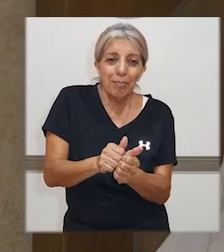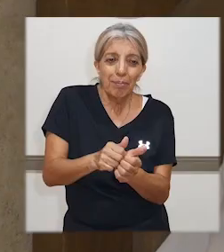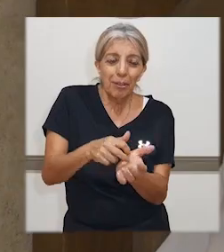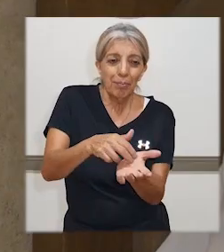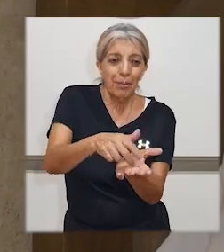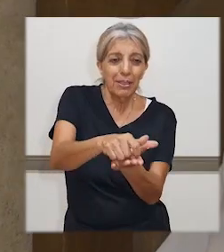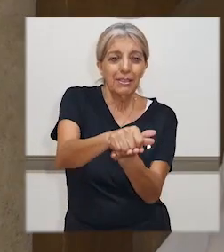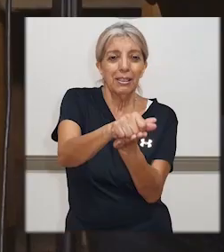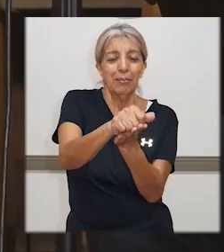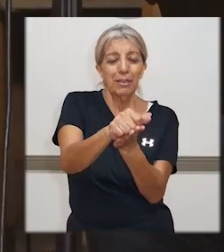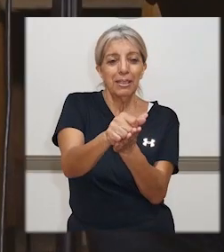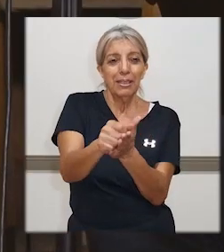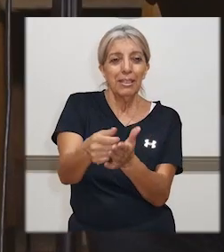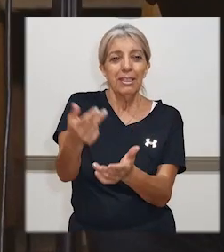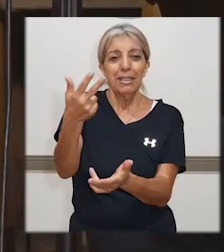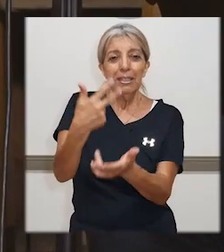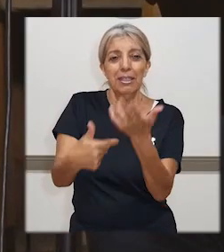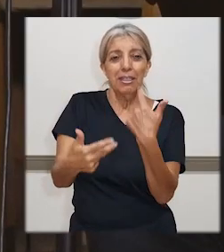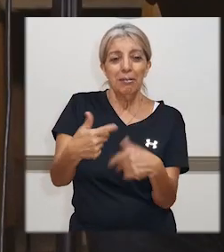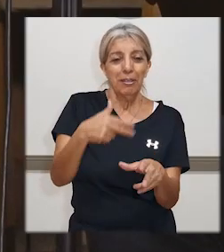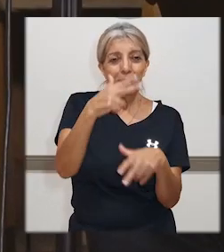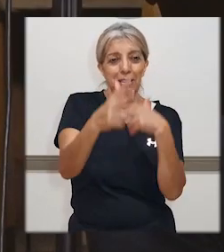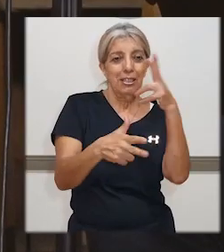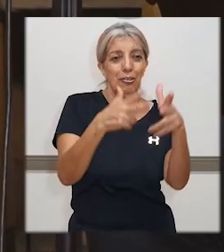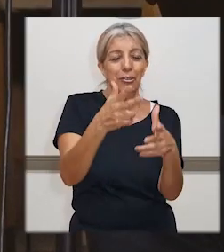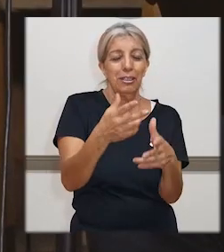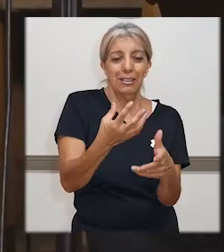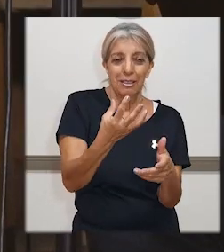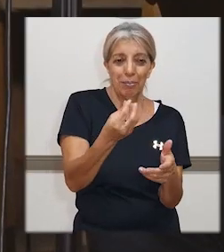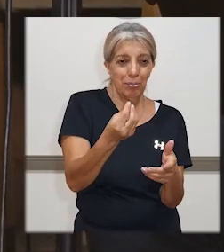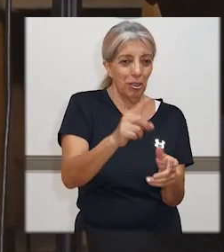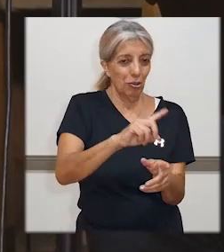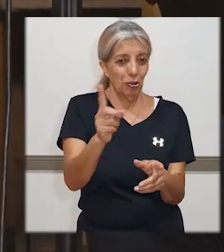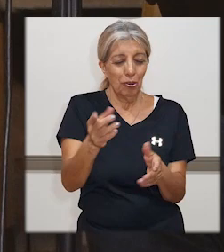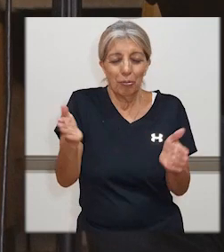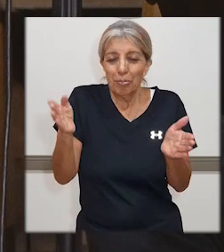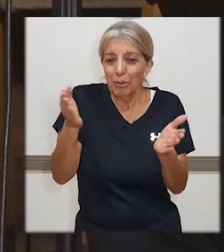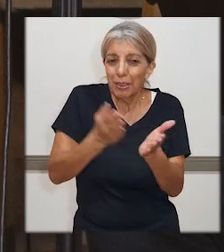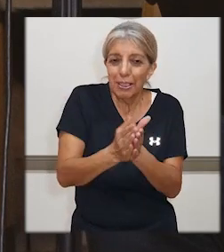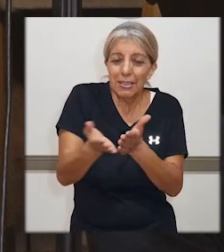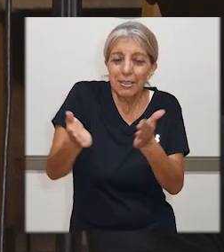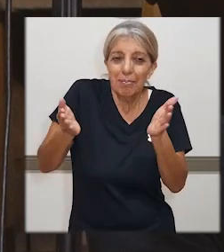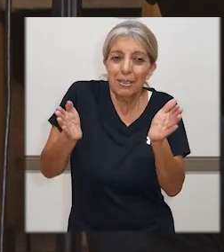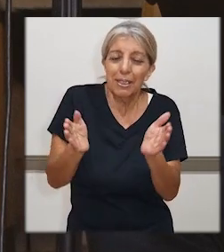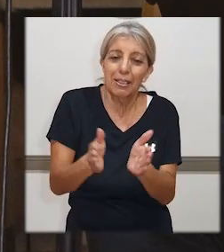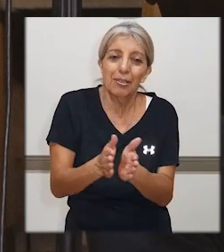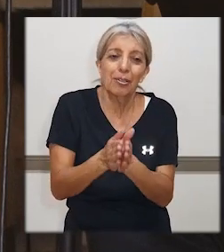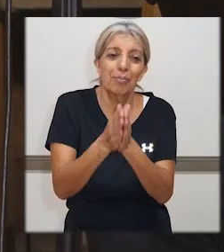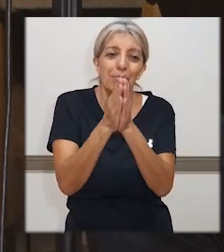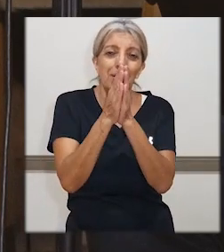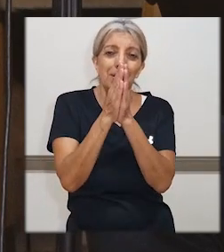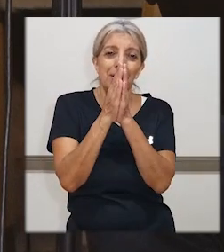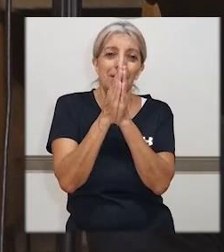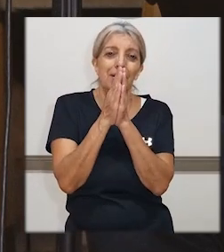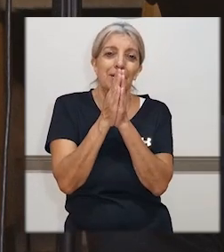me dices no temas, que yo estoy contigo. Mi gracia te basta para